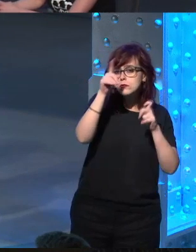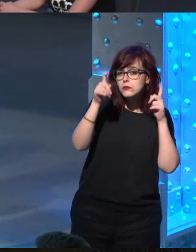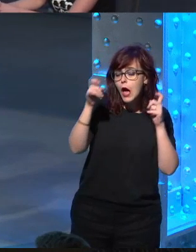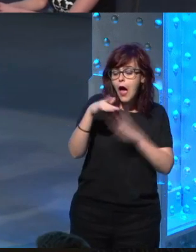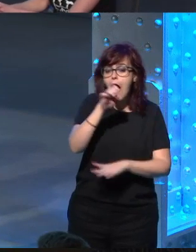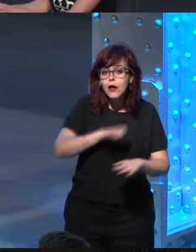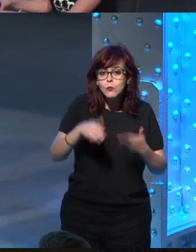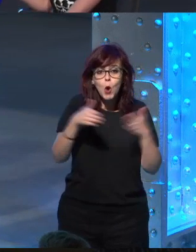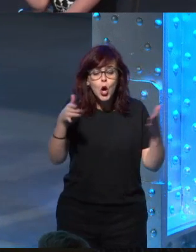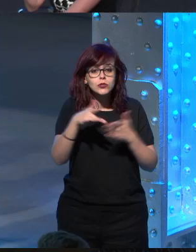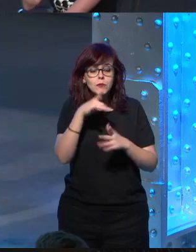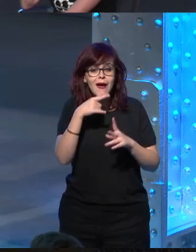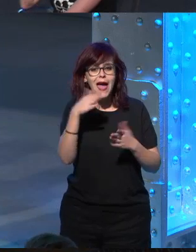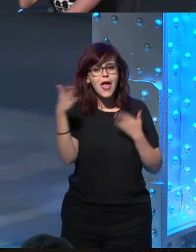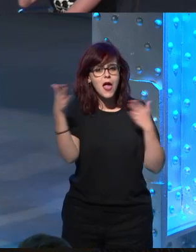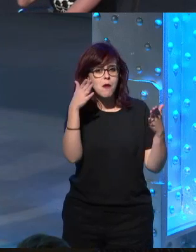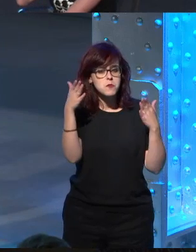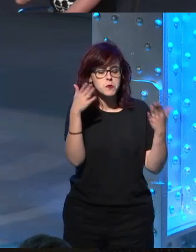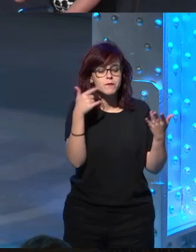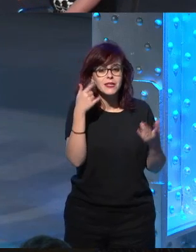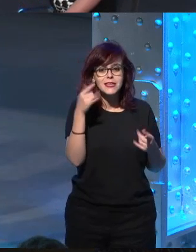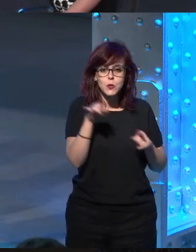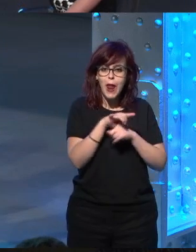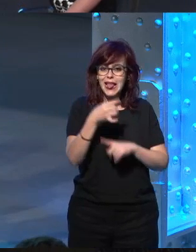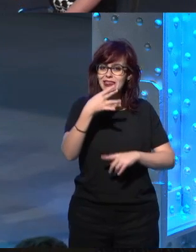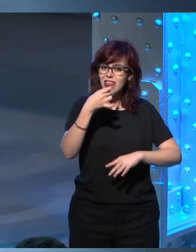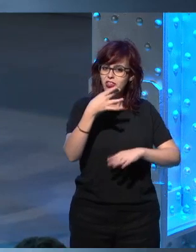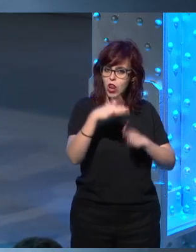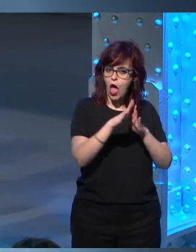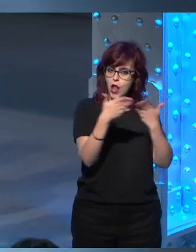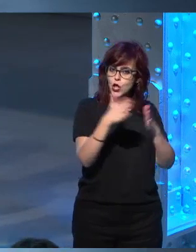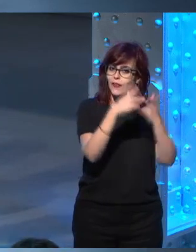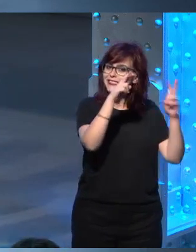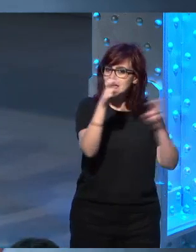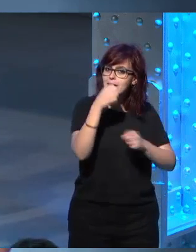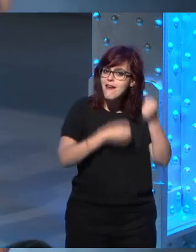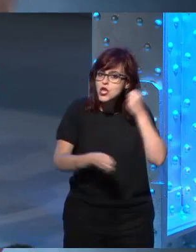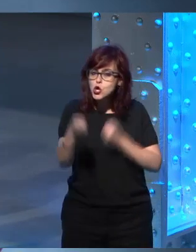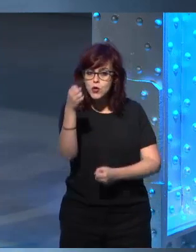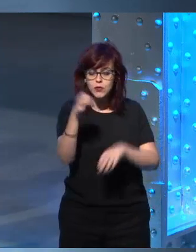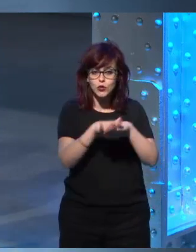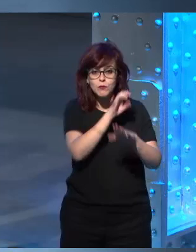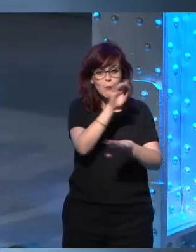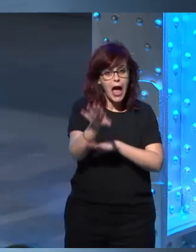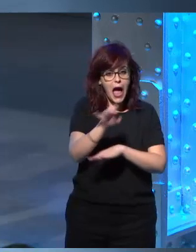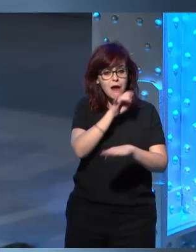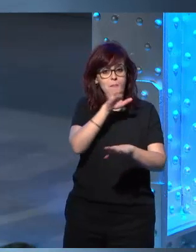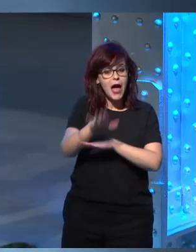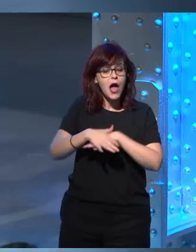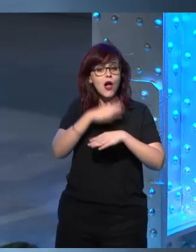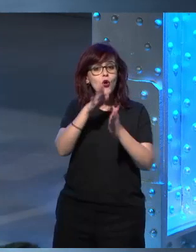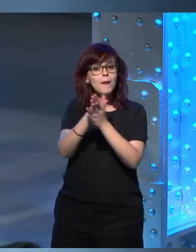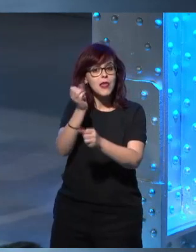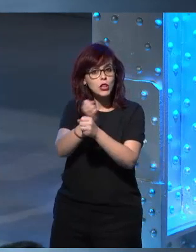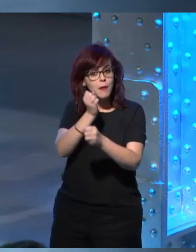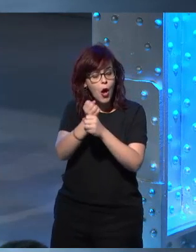economía, estaba él haciéndose una especie de diccionario de asuntos económicos que mandaba a sus compañeros de trabajo